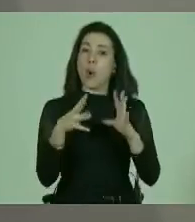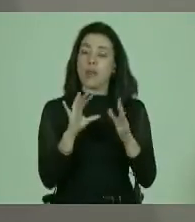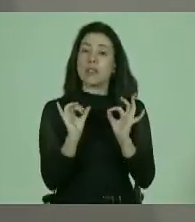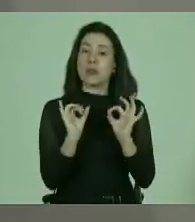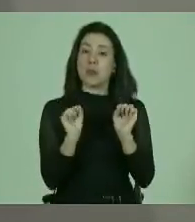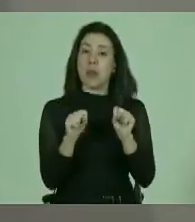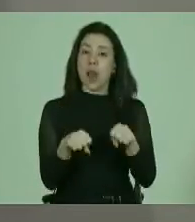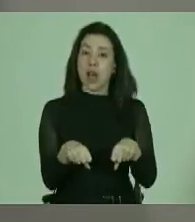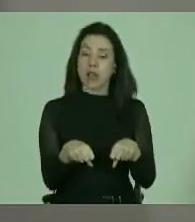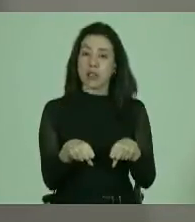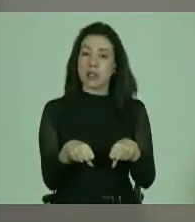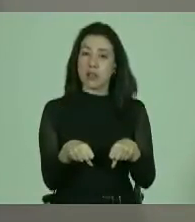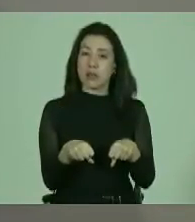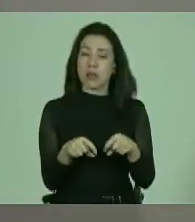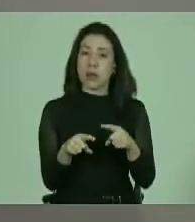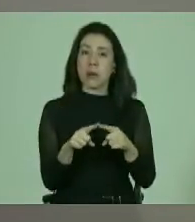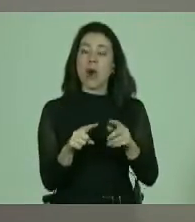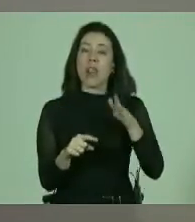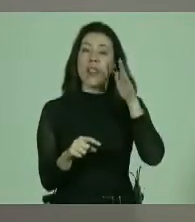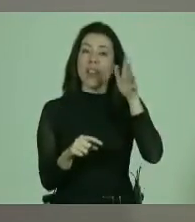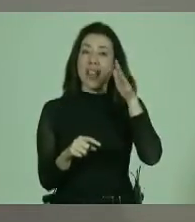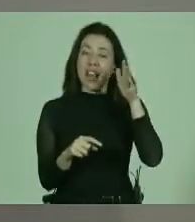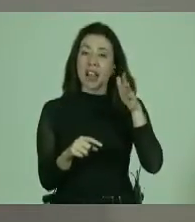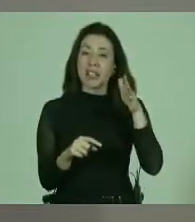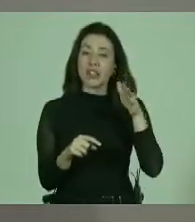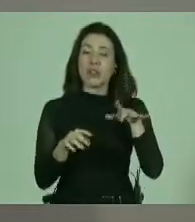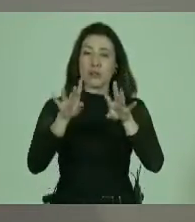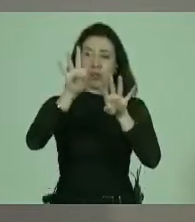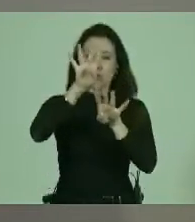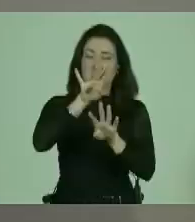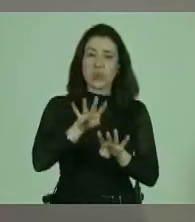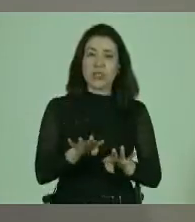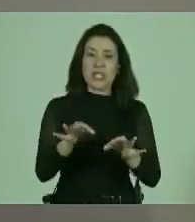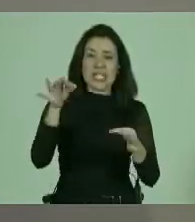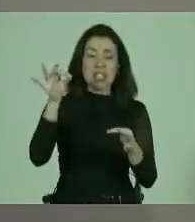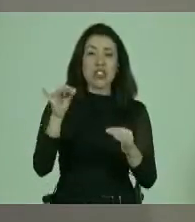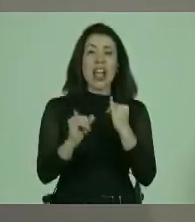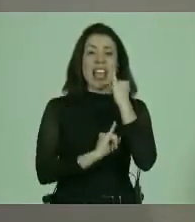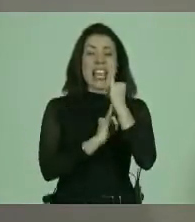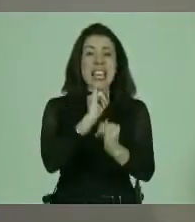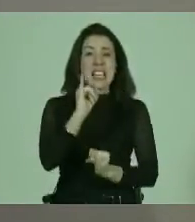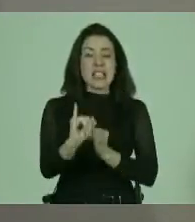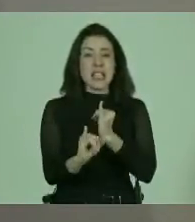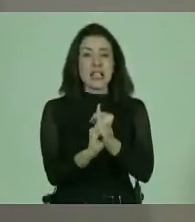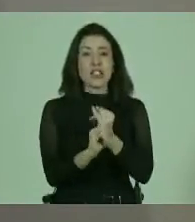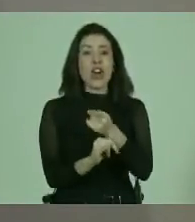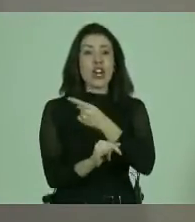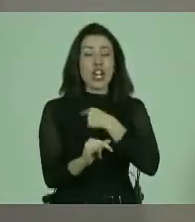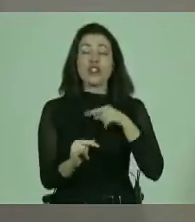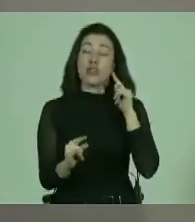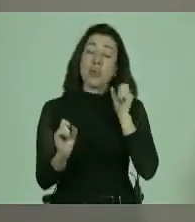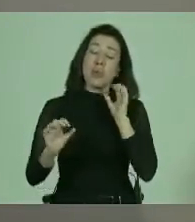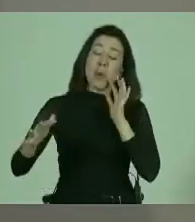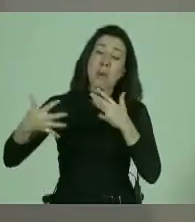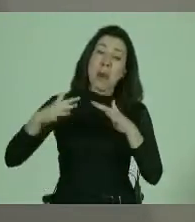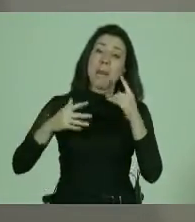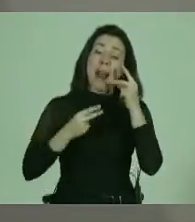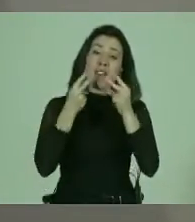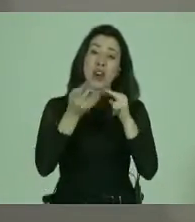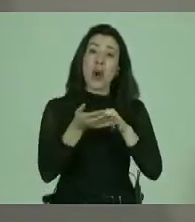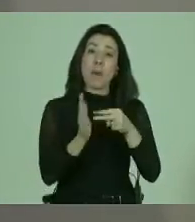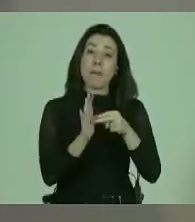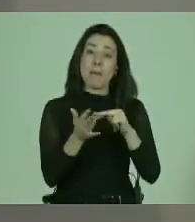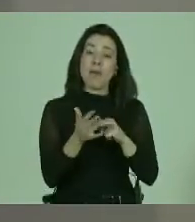aceptados basados en las declaraciones y en los textos internacionales que nosotros podemos tener en común para abordar los problemas